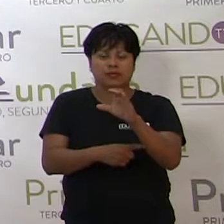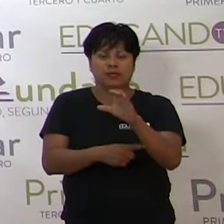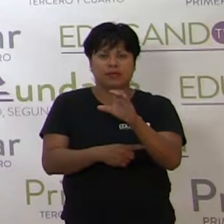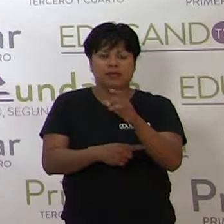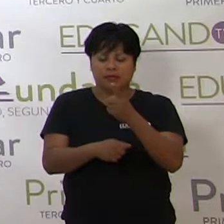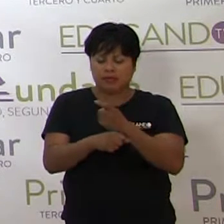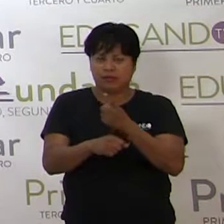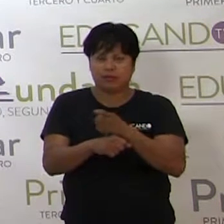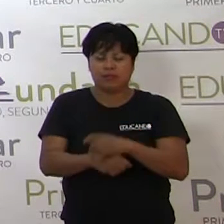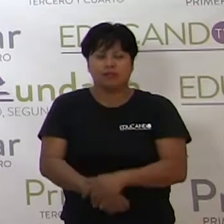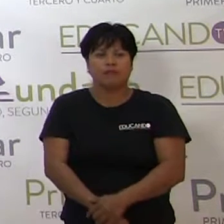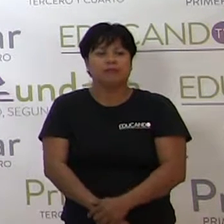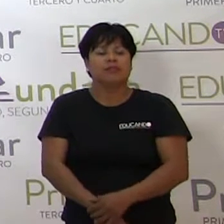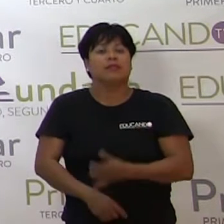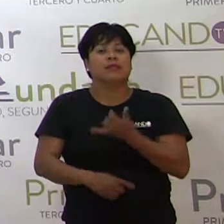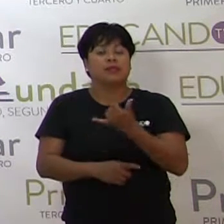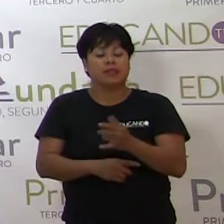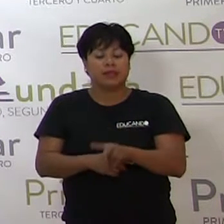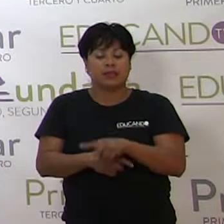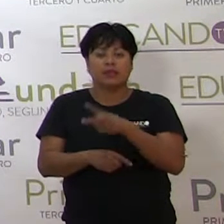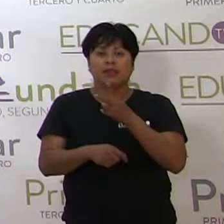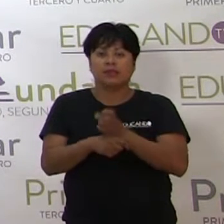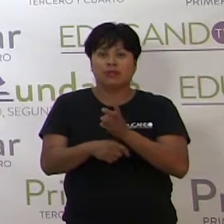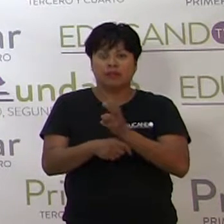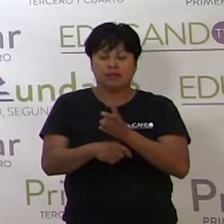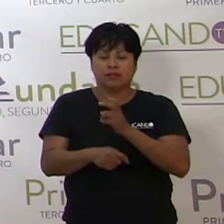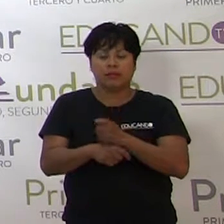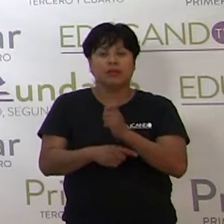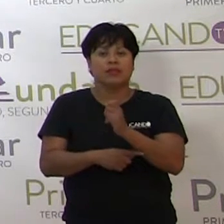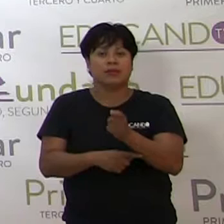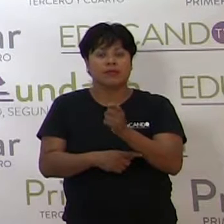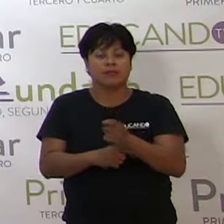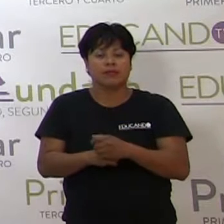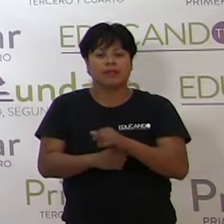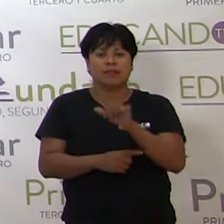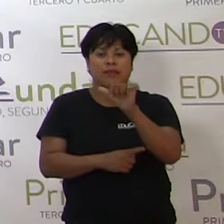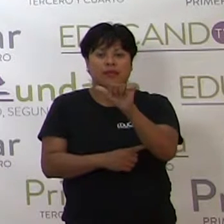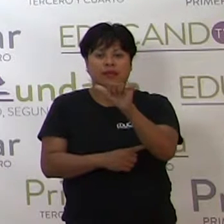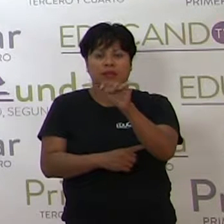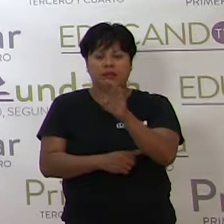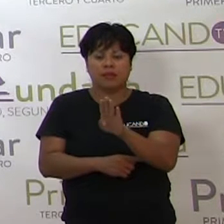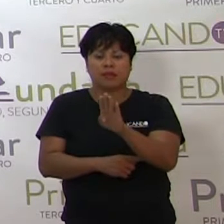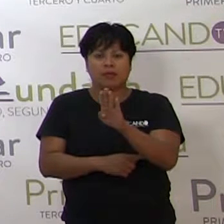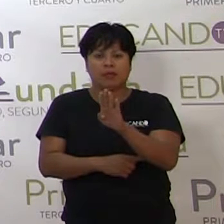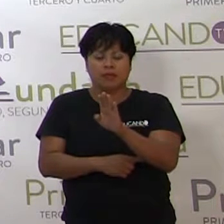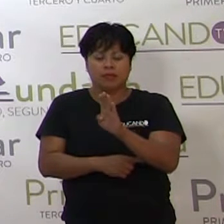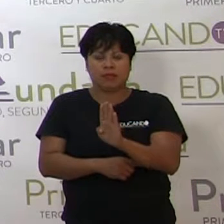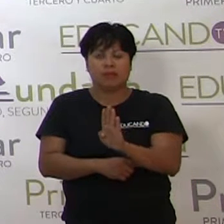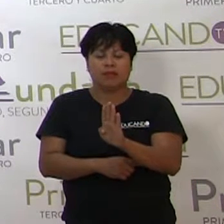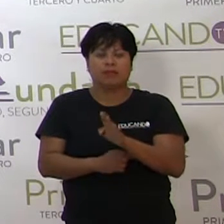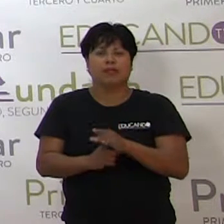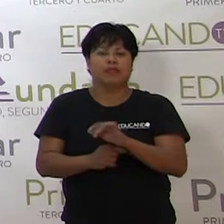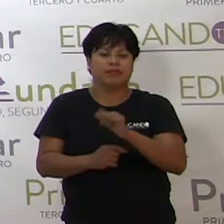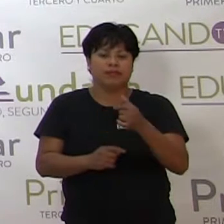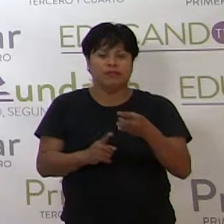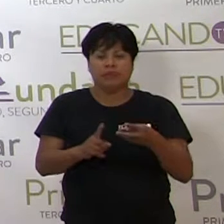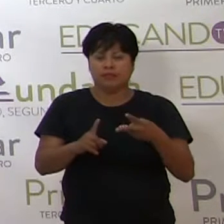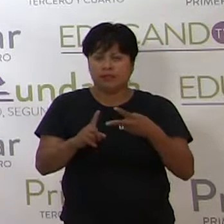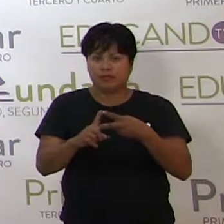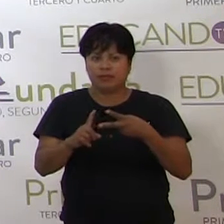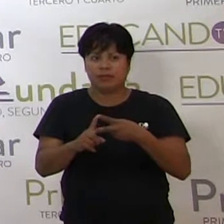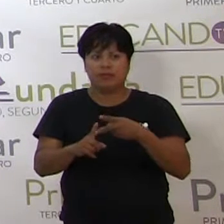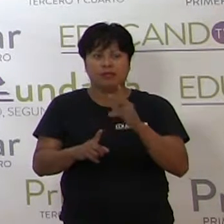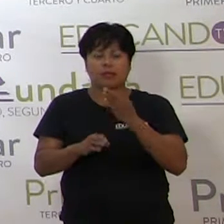el primero. Y el segundo es ADB, el siguiente triángulo. Con